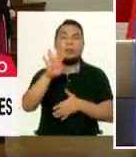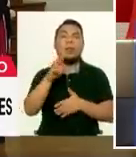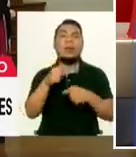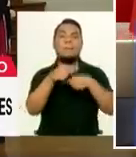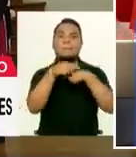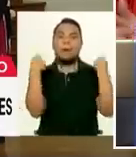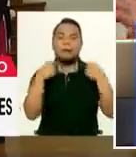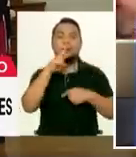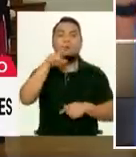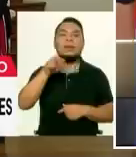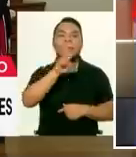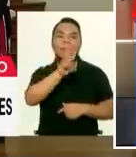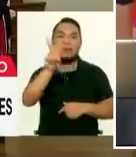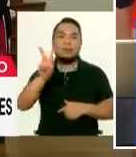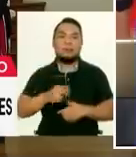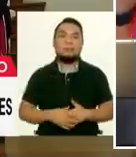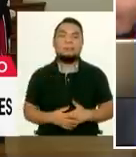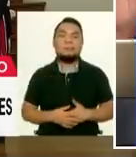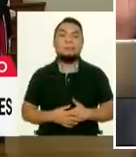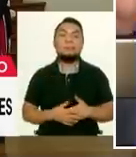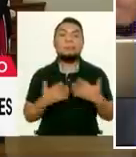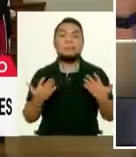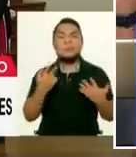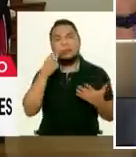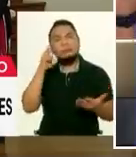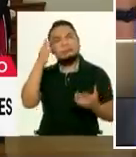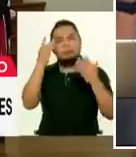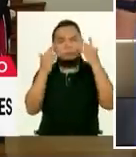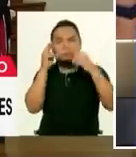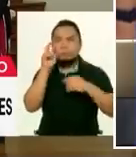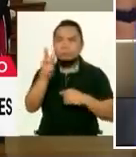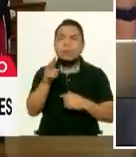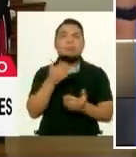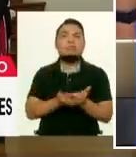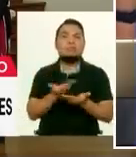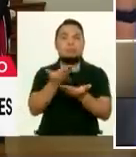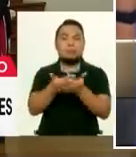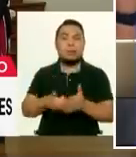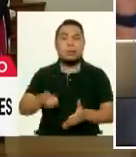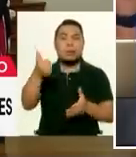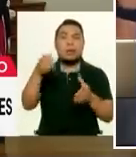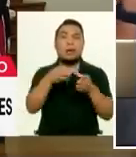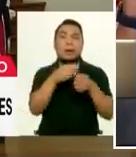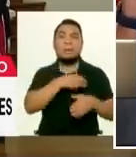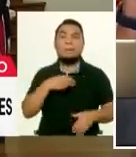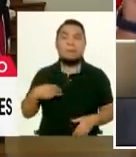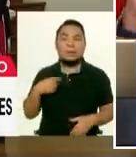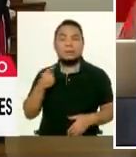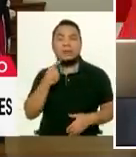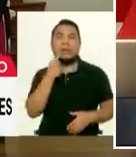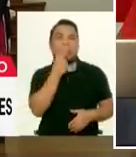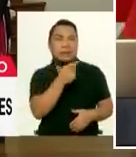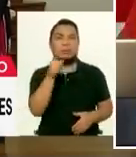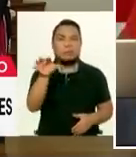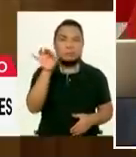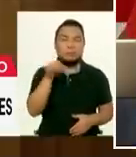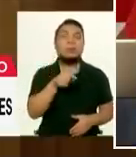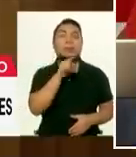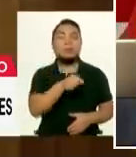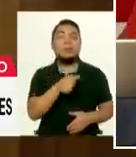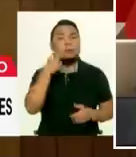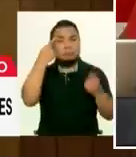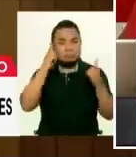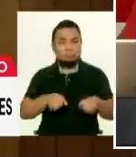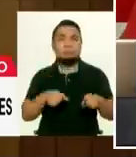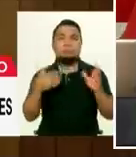sea, perdóneme. No, en el mundo no, de la justicia, no, no, defendería personas, no, defiendo doctor, solo personas. Doctor Nakazaki, doctor Nakazaki, el procurador